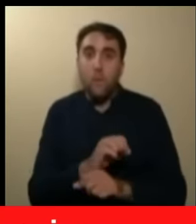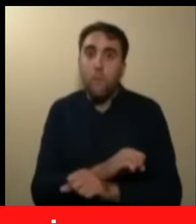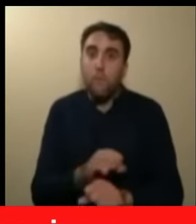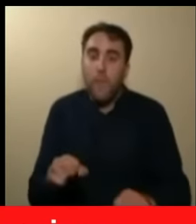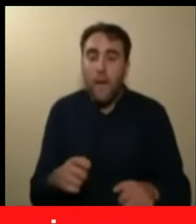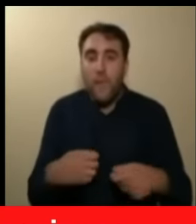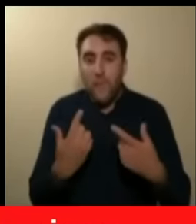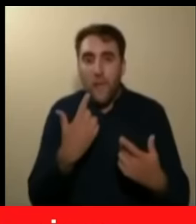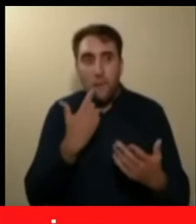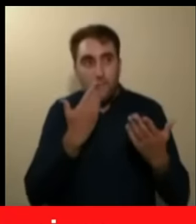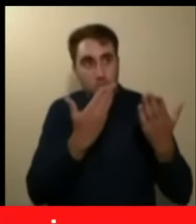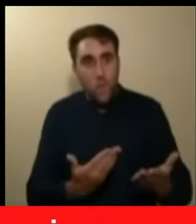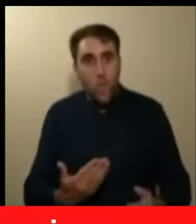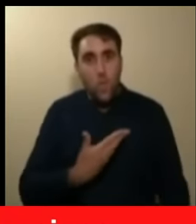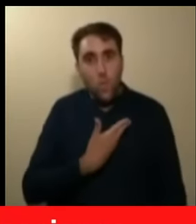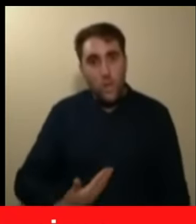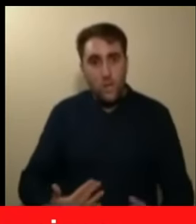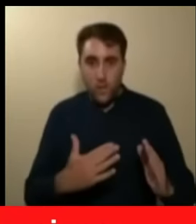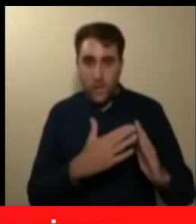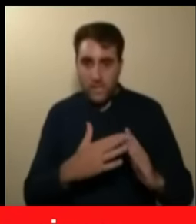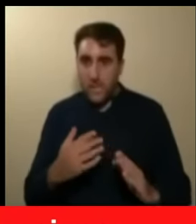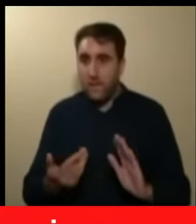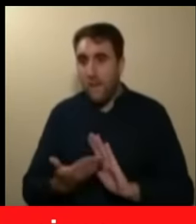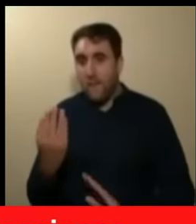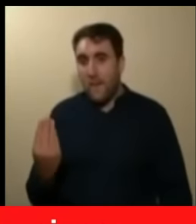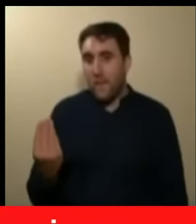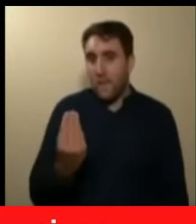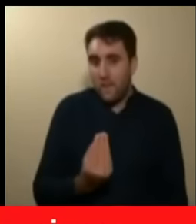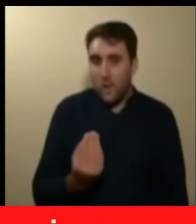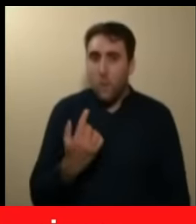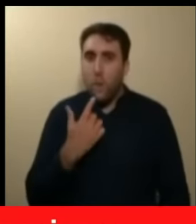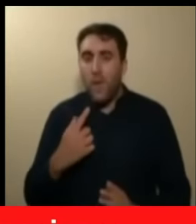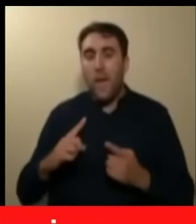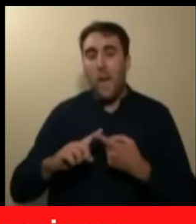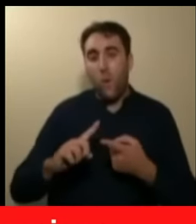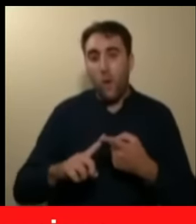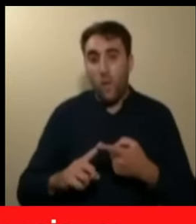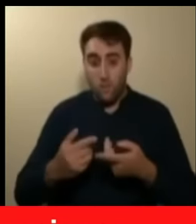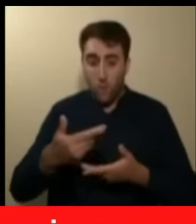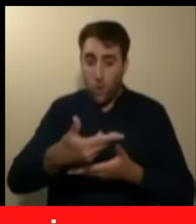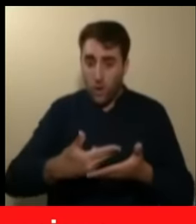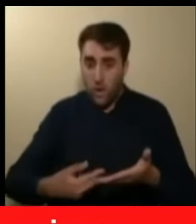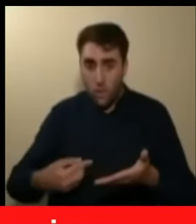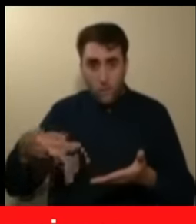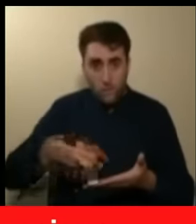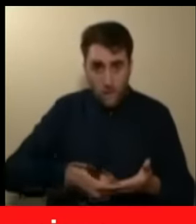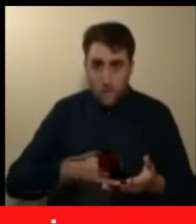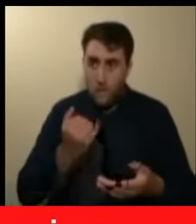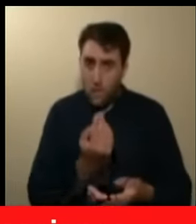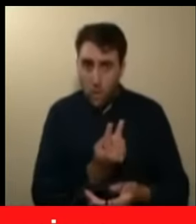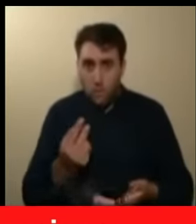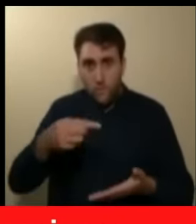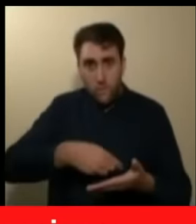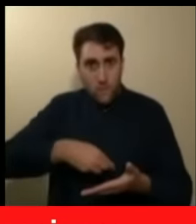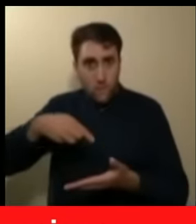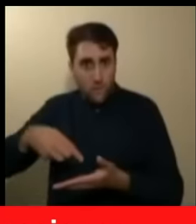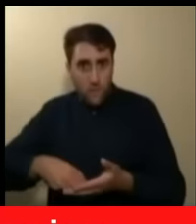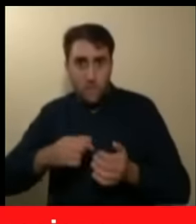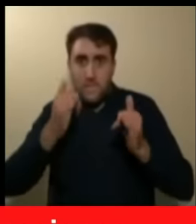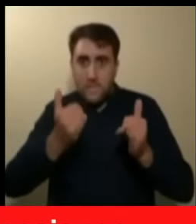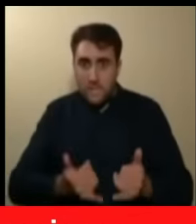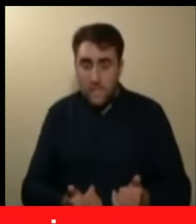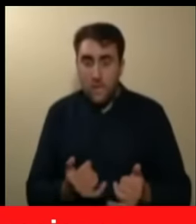entre arrendatario e inquilino a través de un contrato escrito que establece 2 cosas. La